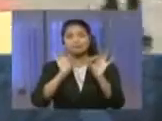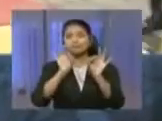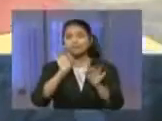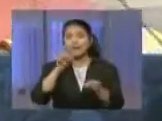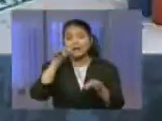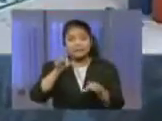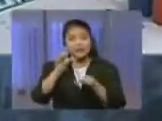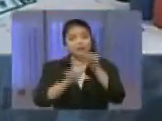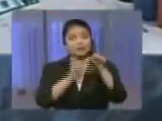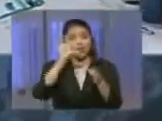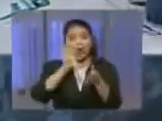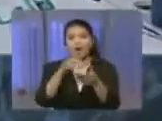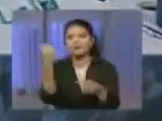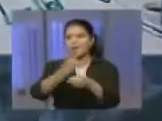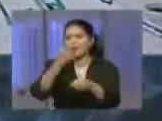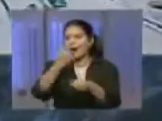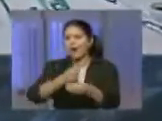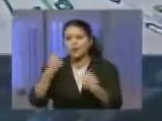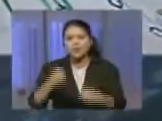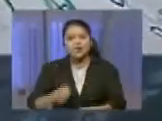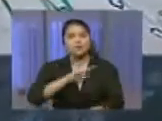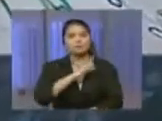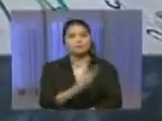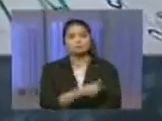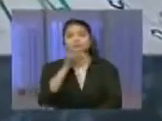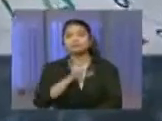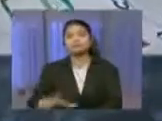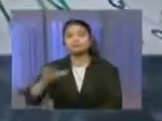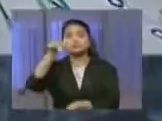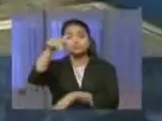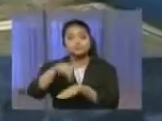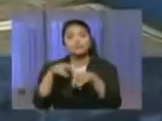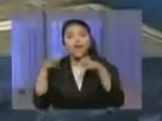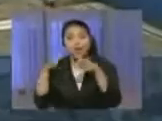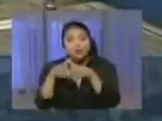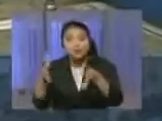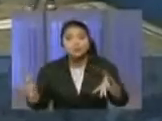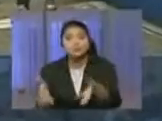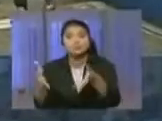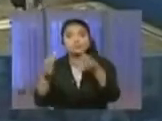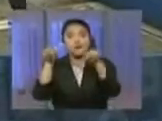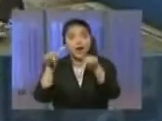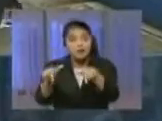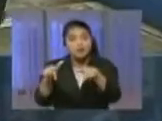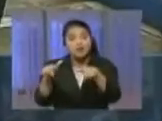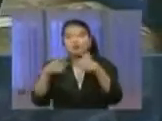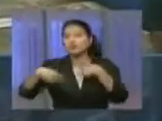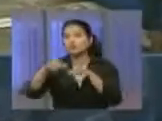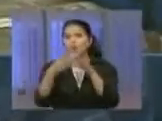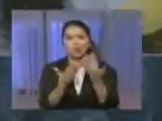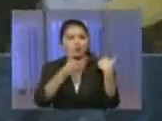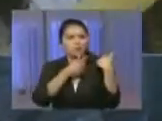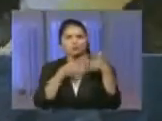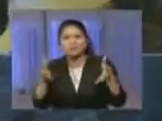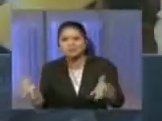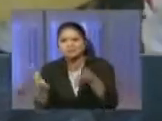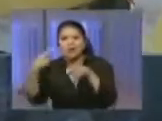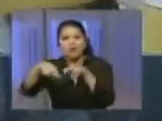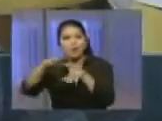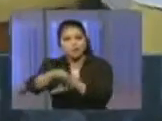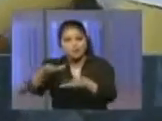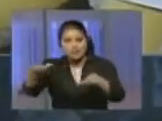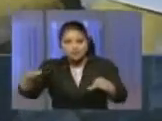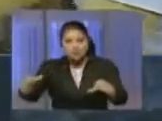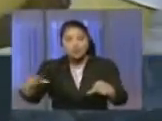venimos trabajando un poco más la estructura Nacional del movimiento de recreadores y recreador bueno venimos afianzando toda esa